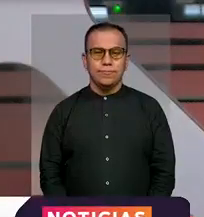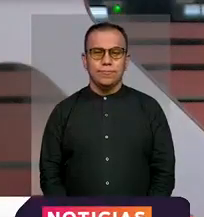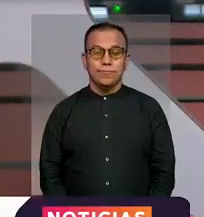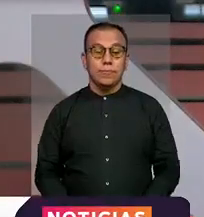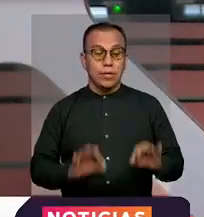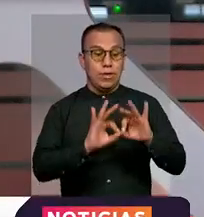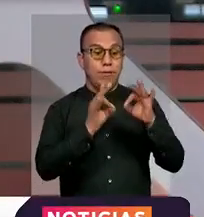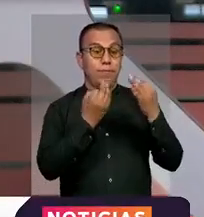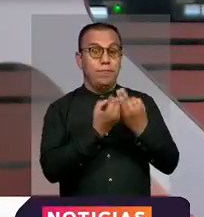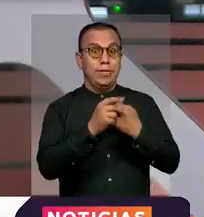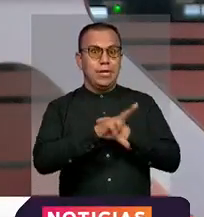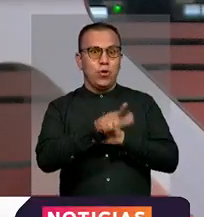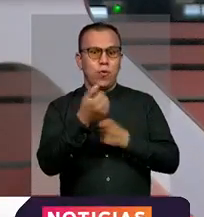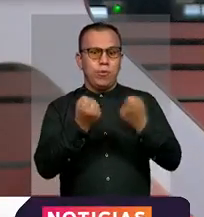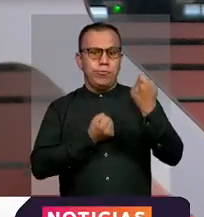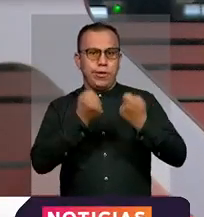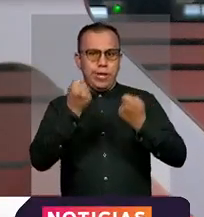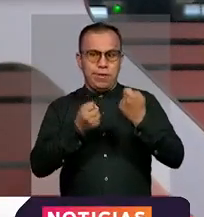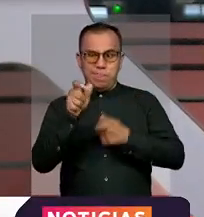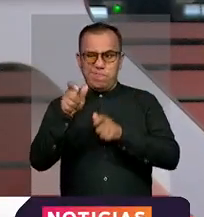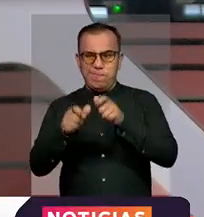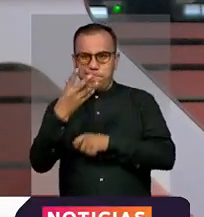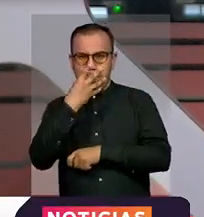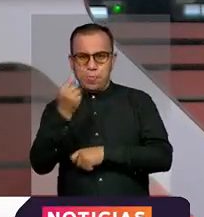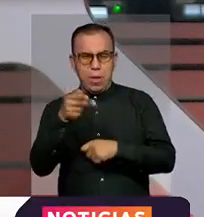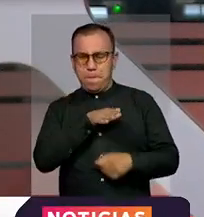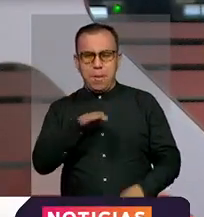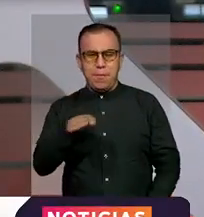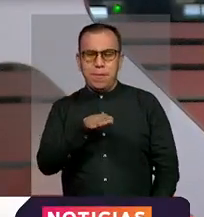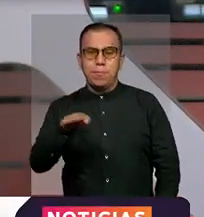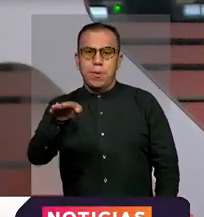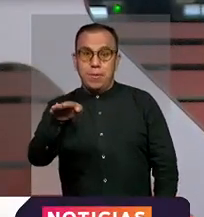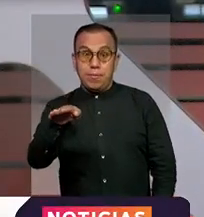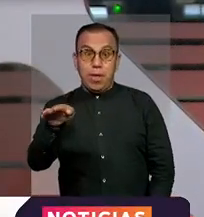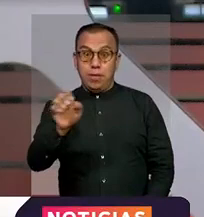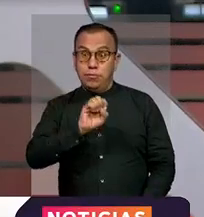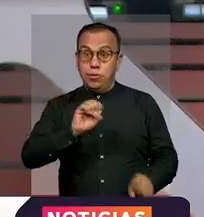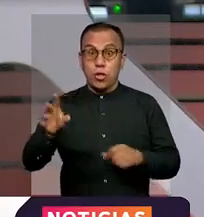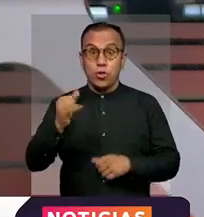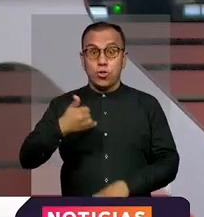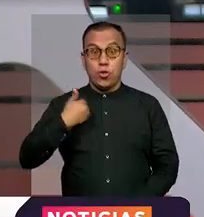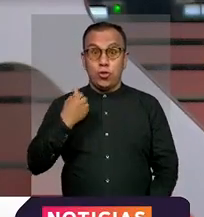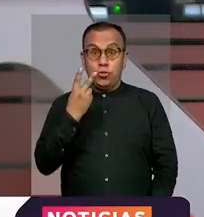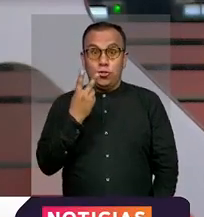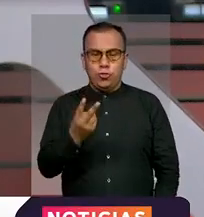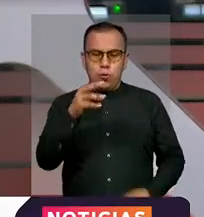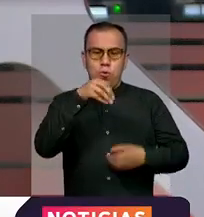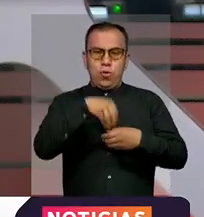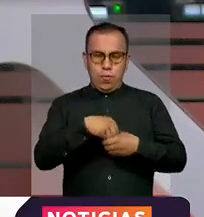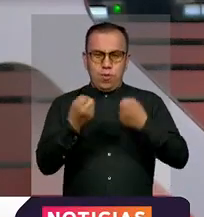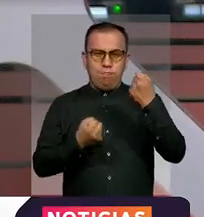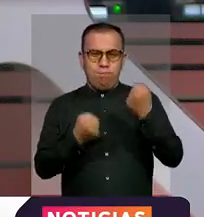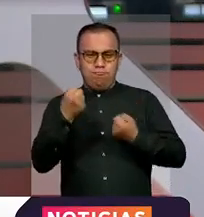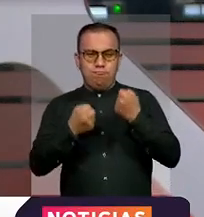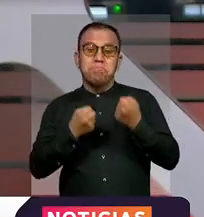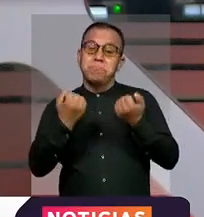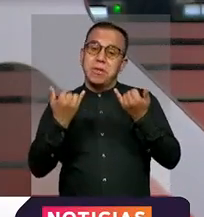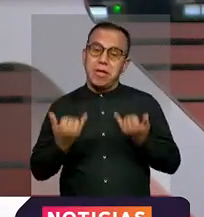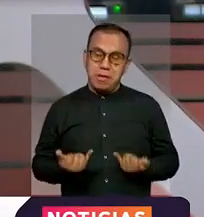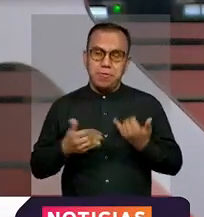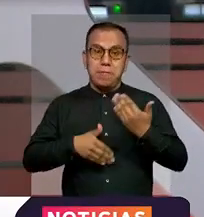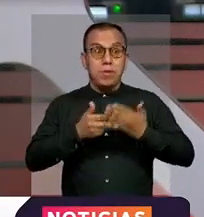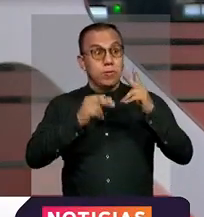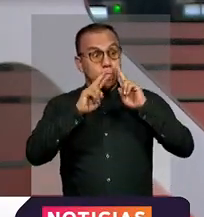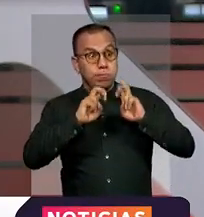A una familia le robaron su vehículo, los delincuentes emprendieron la huida y arrojaron a dos jóvenes que se encontraban dentro del automotor. Aunque ya inició